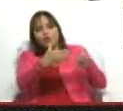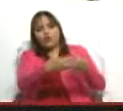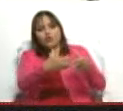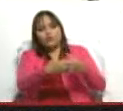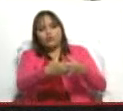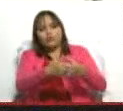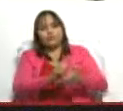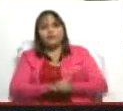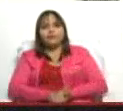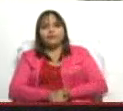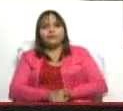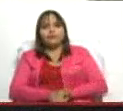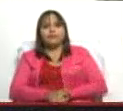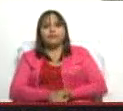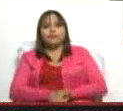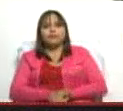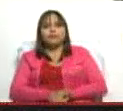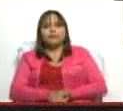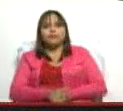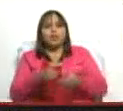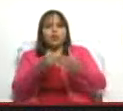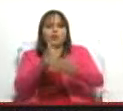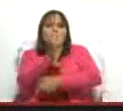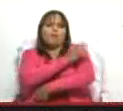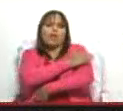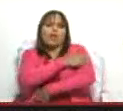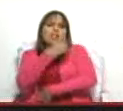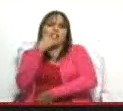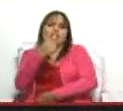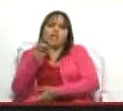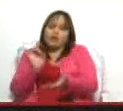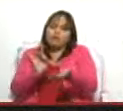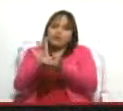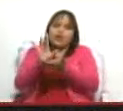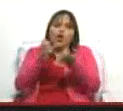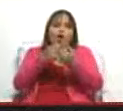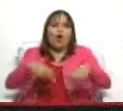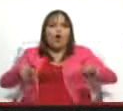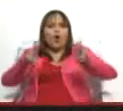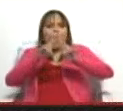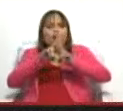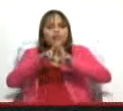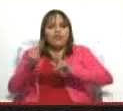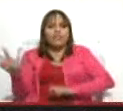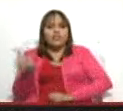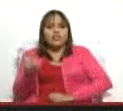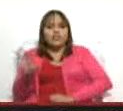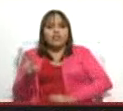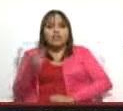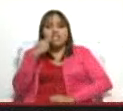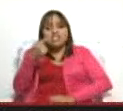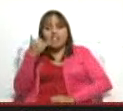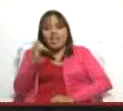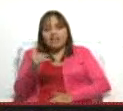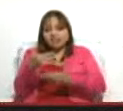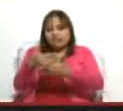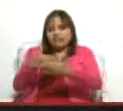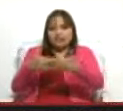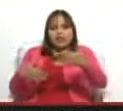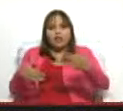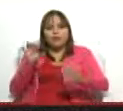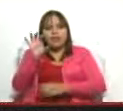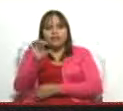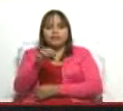de oposición han manifestado que la expulsión de la oficina de la ONU en Venezuela significa un gran retraso para el país. En